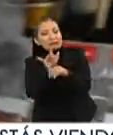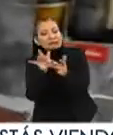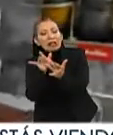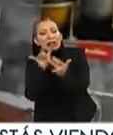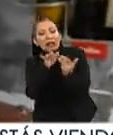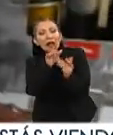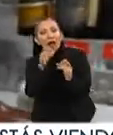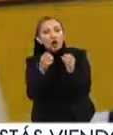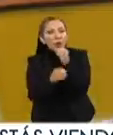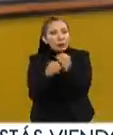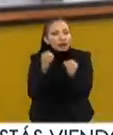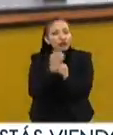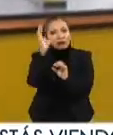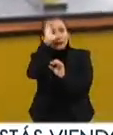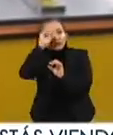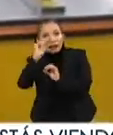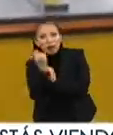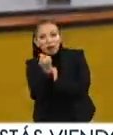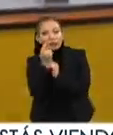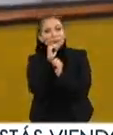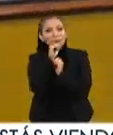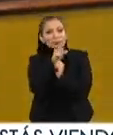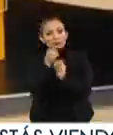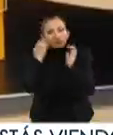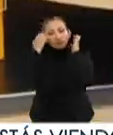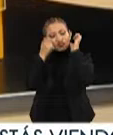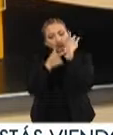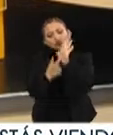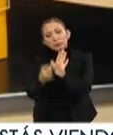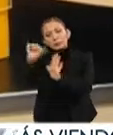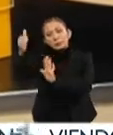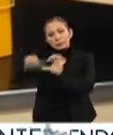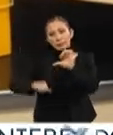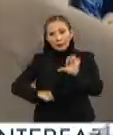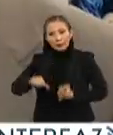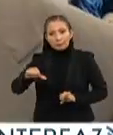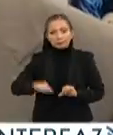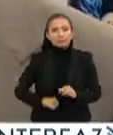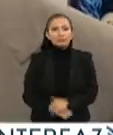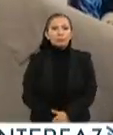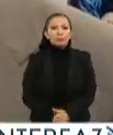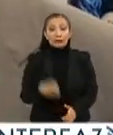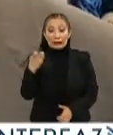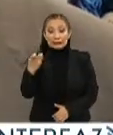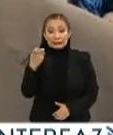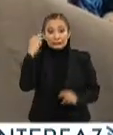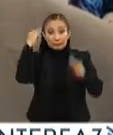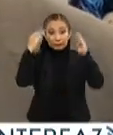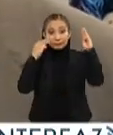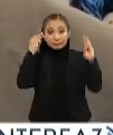con objetos sobre ciencia y tecnología, además de exhibiciones y otras actividades. Es